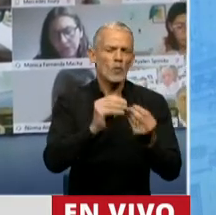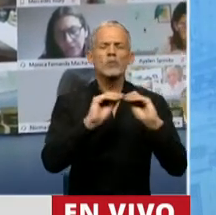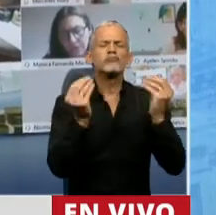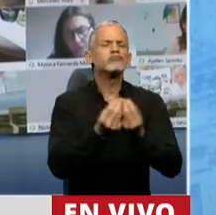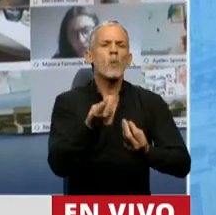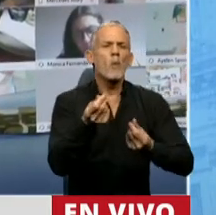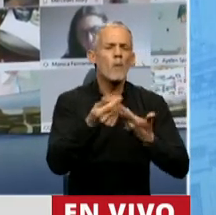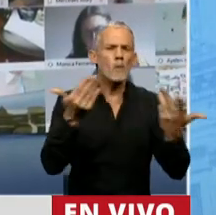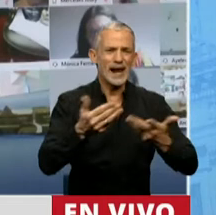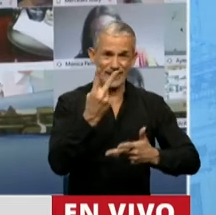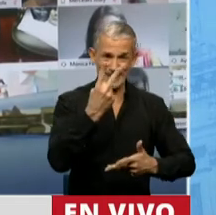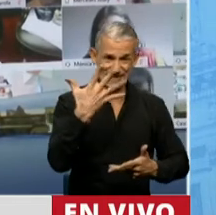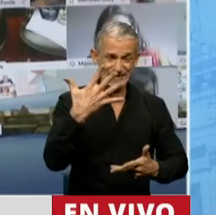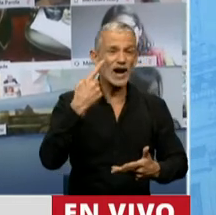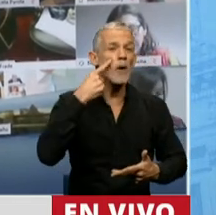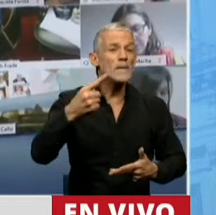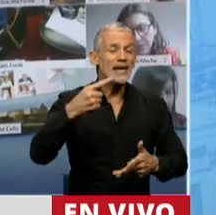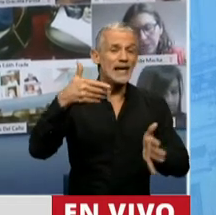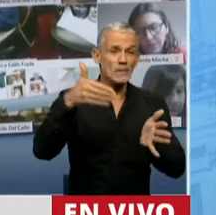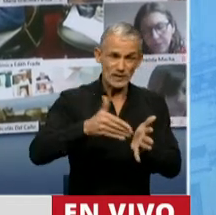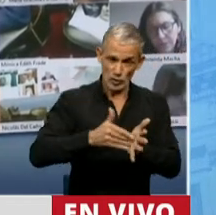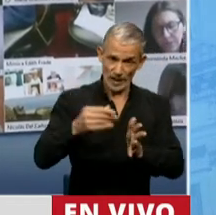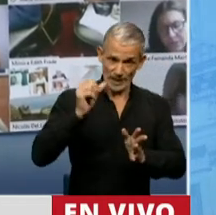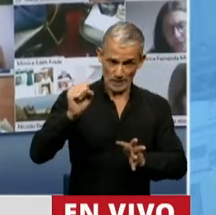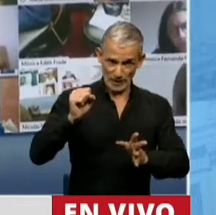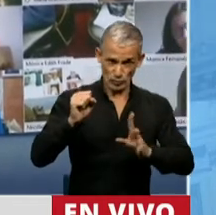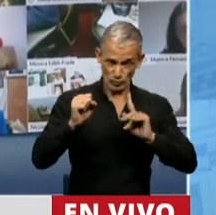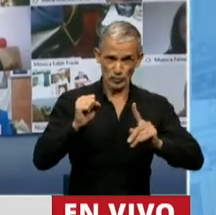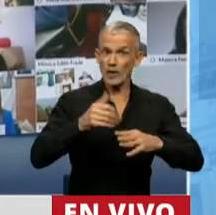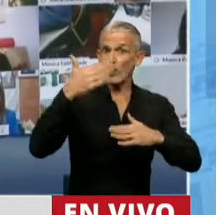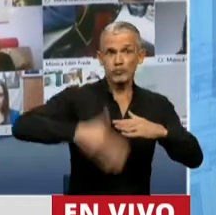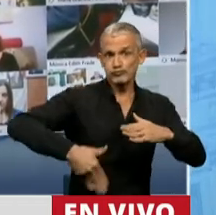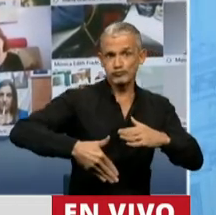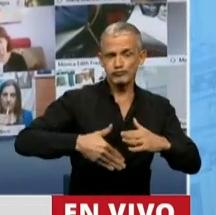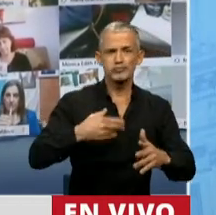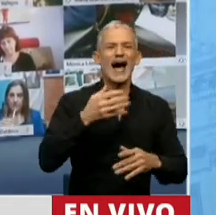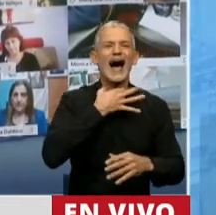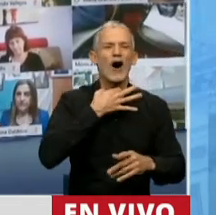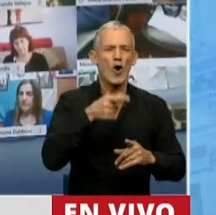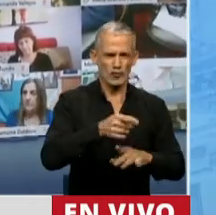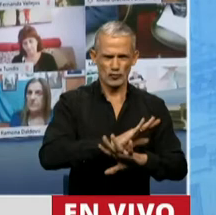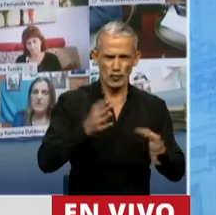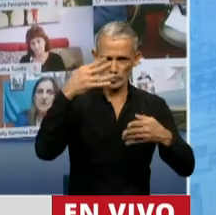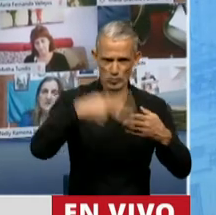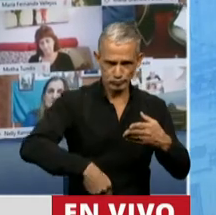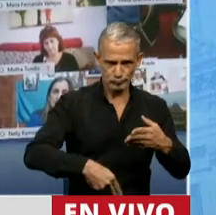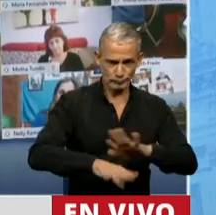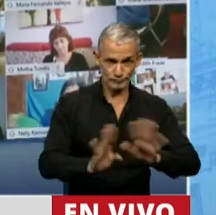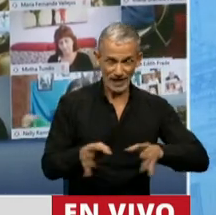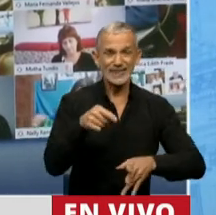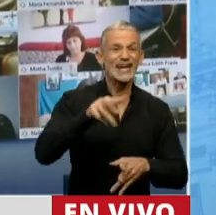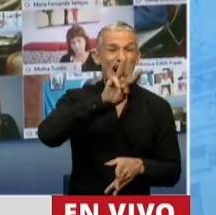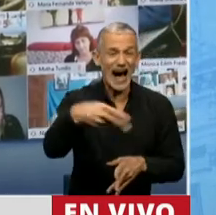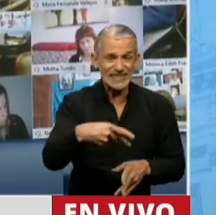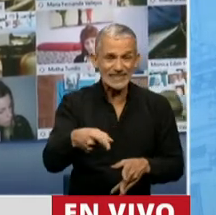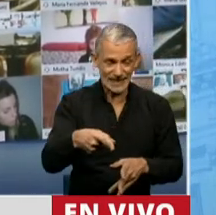redondos, 25 mil millones de pesos que vencieron en el mes de agosto, en la gran mayoría, y que el